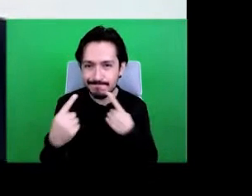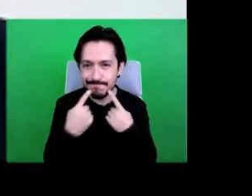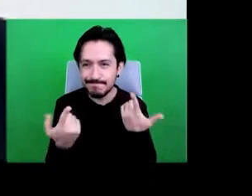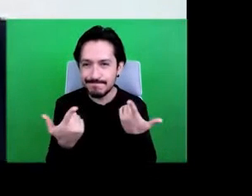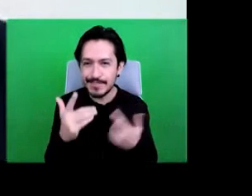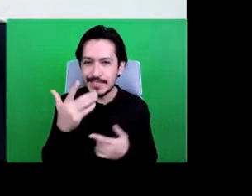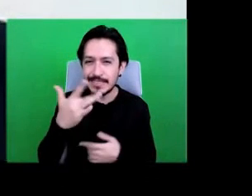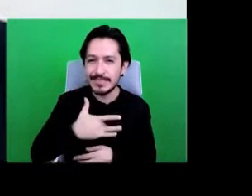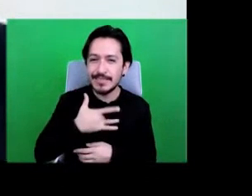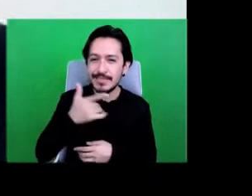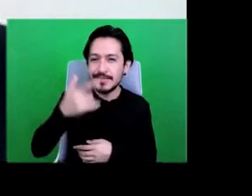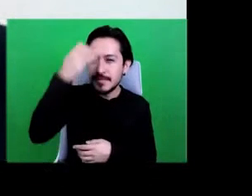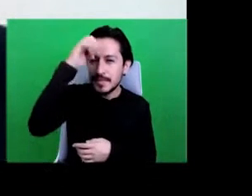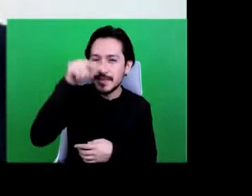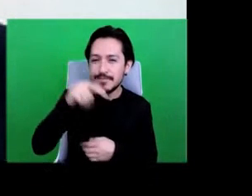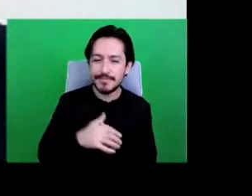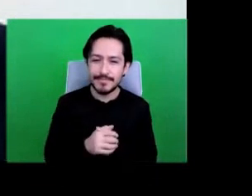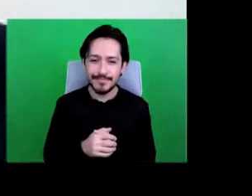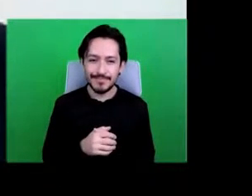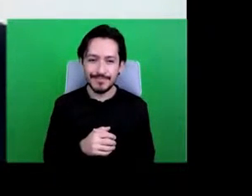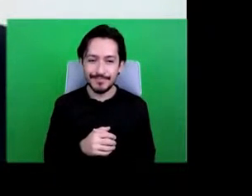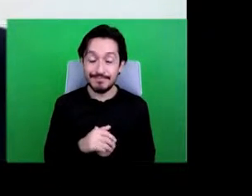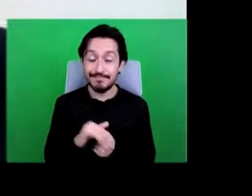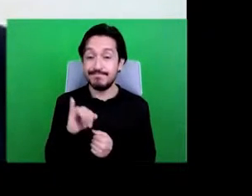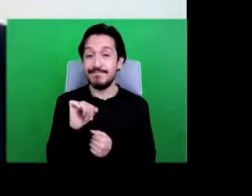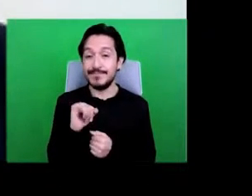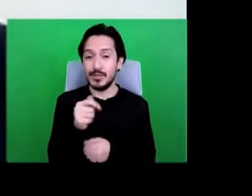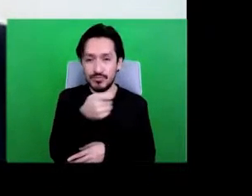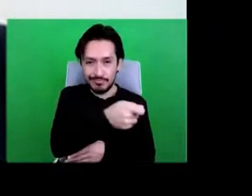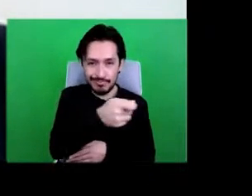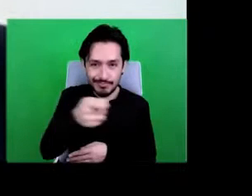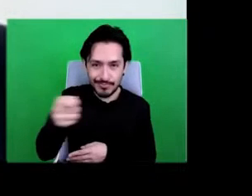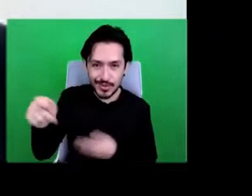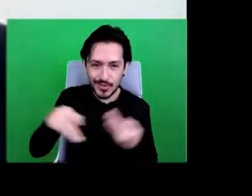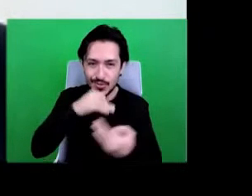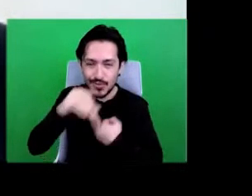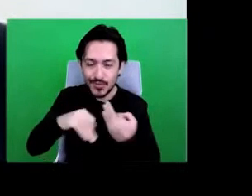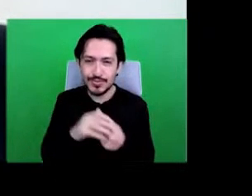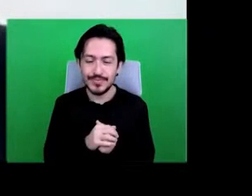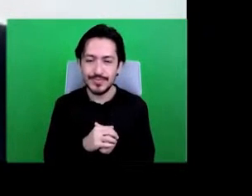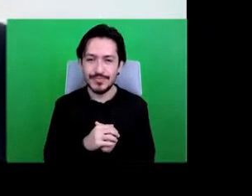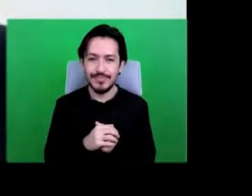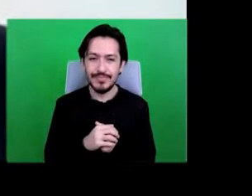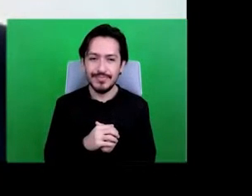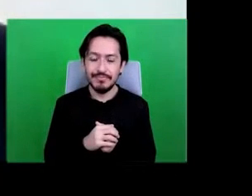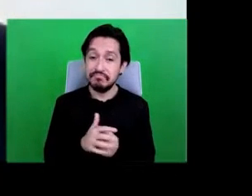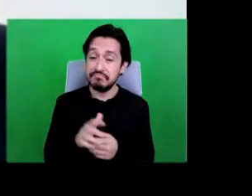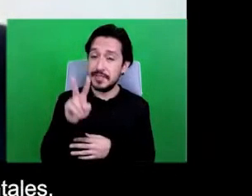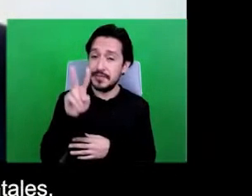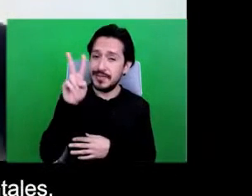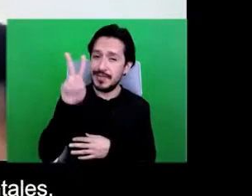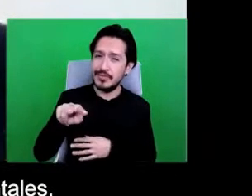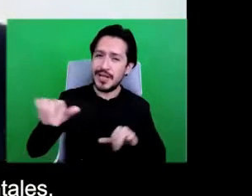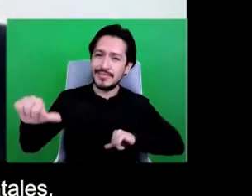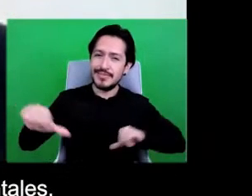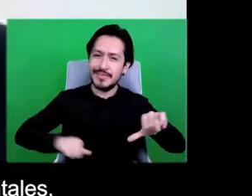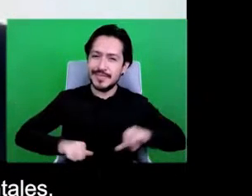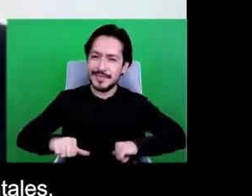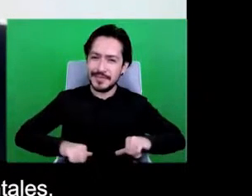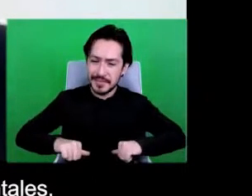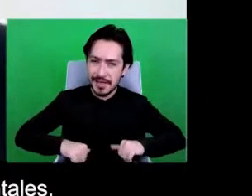Así es, pues saludo a todos. Y sí, fue un ejercicio muy enriquecedor. Nosotros, pues